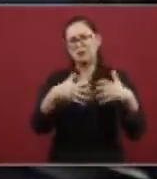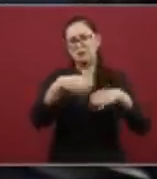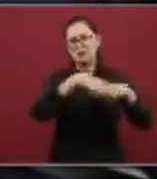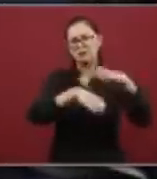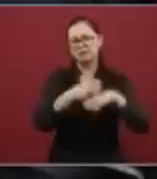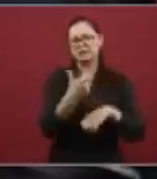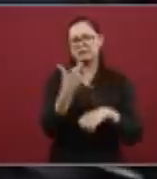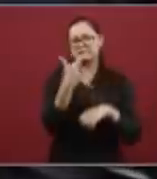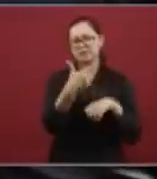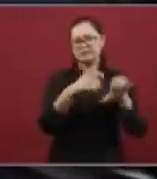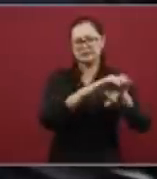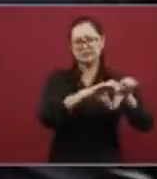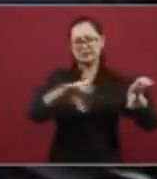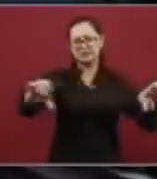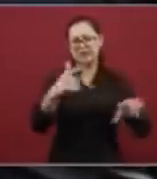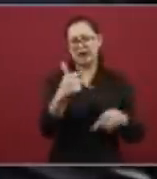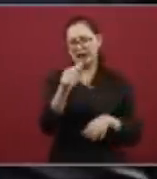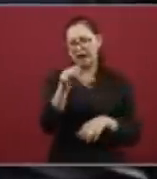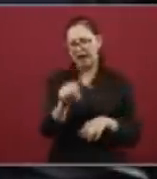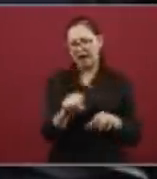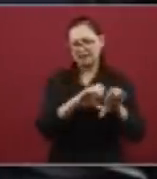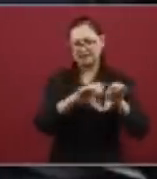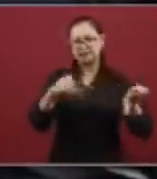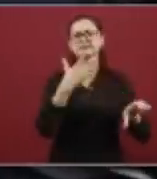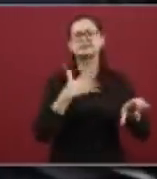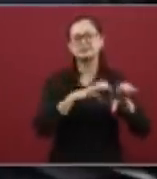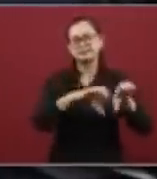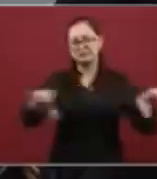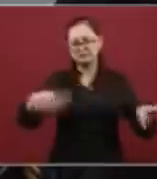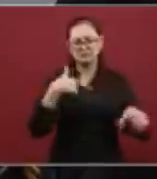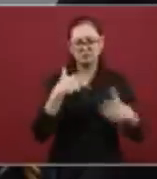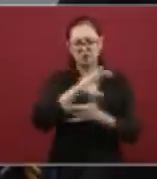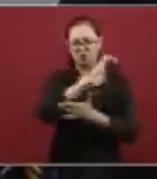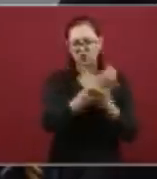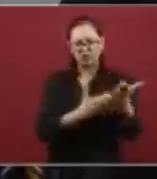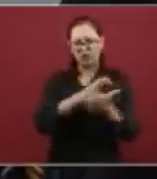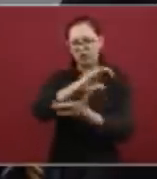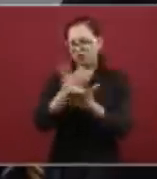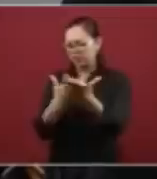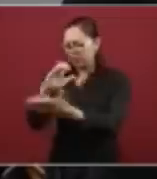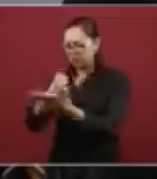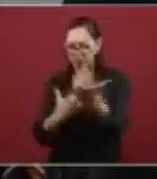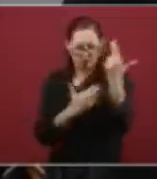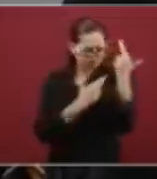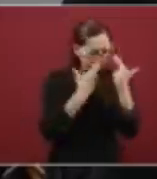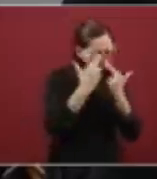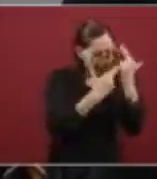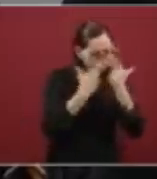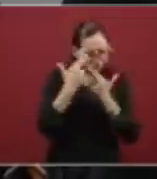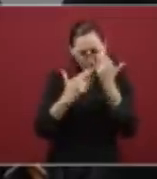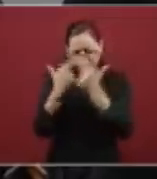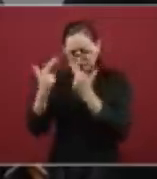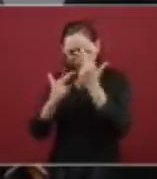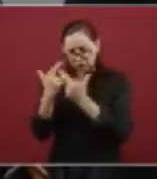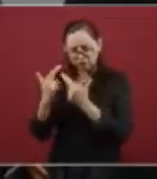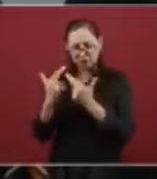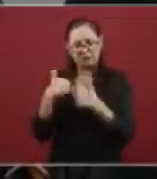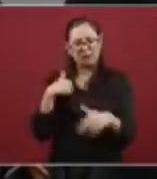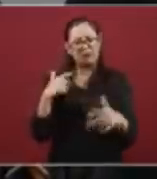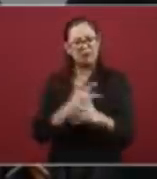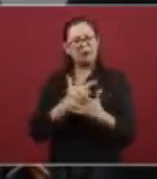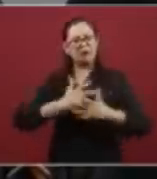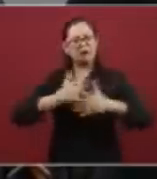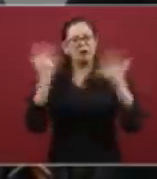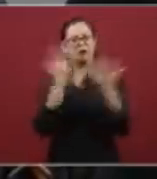veces en esta conferencia, y descubrimos que se utilizó una figura que se solía utilizar